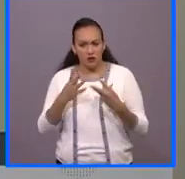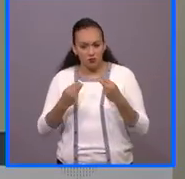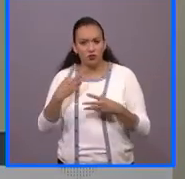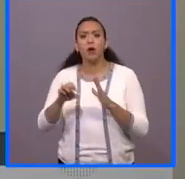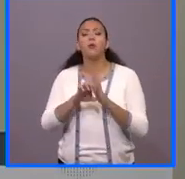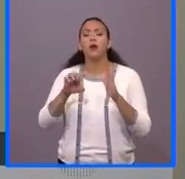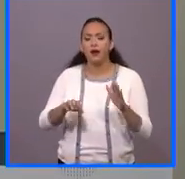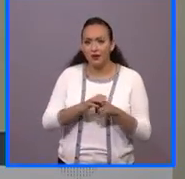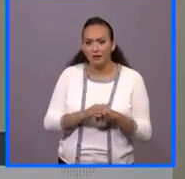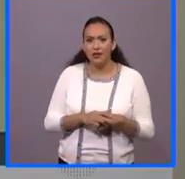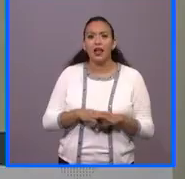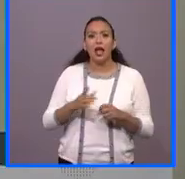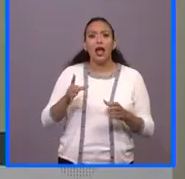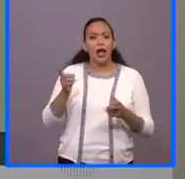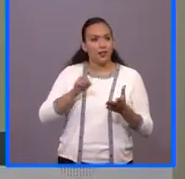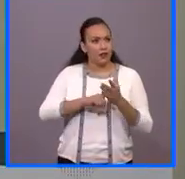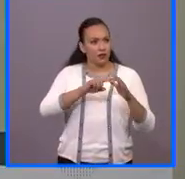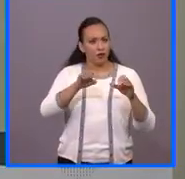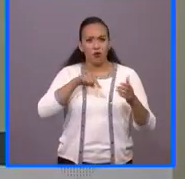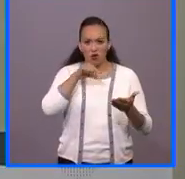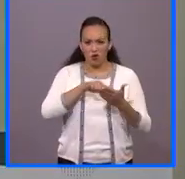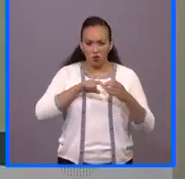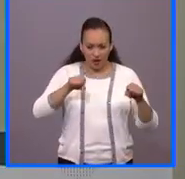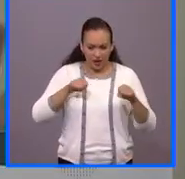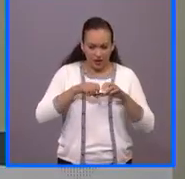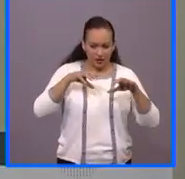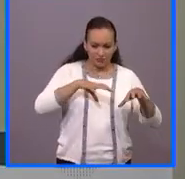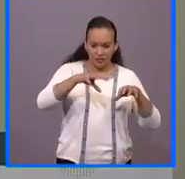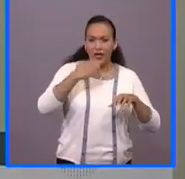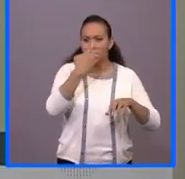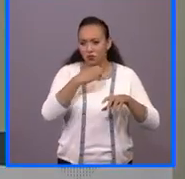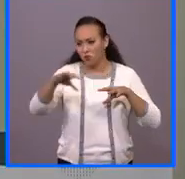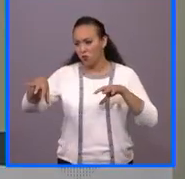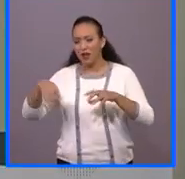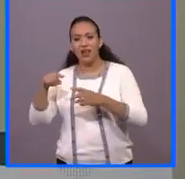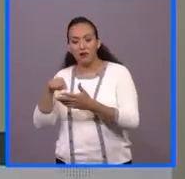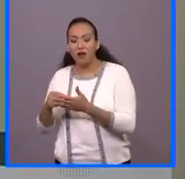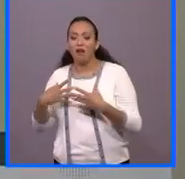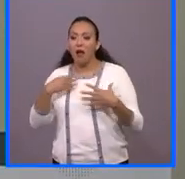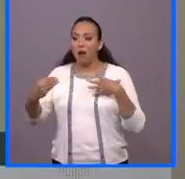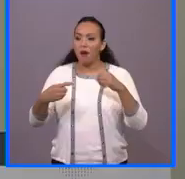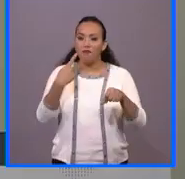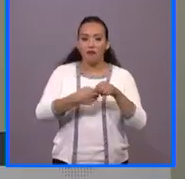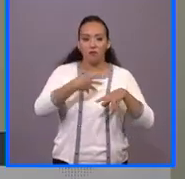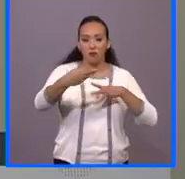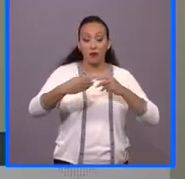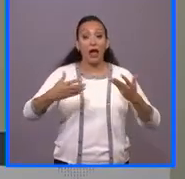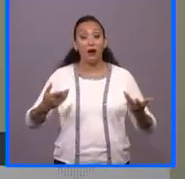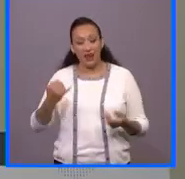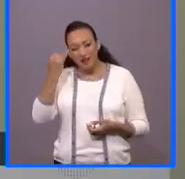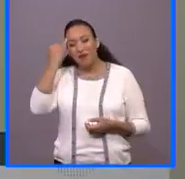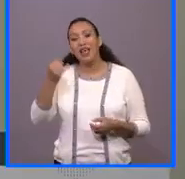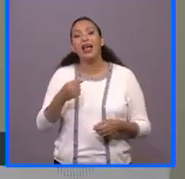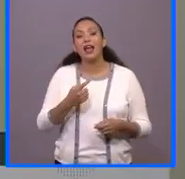personas susceptibles en entornos cerrados con altas tasas de contacto, hogares, escuelas e instalaciones de atención médica. Y luego, si a eso le agregamos que el sarampión